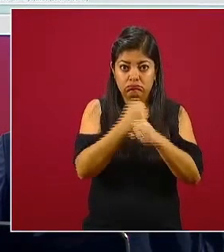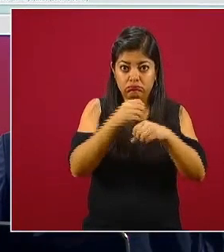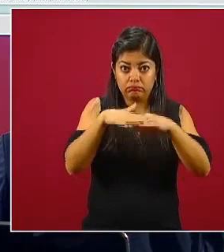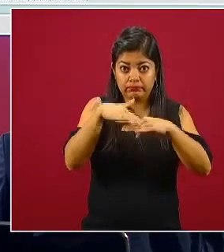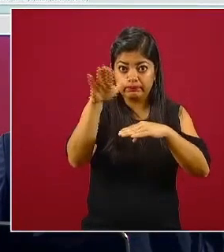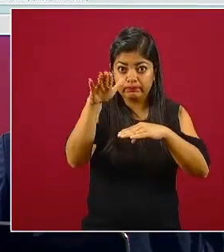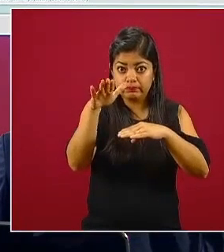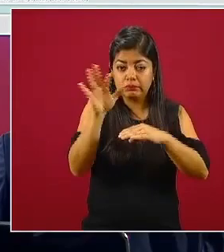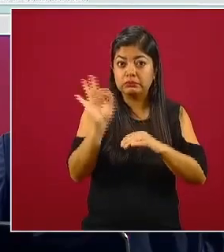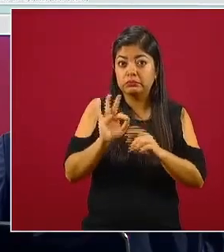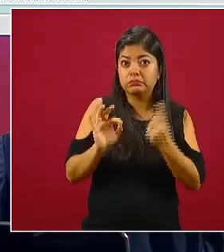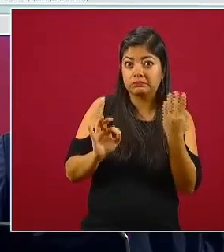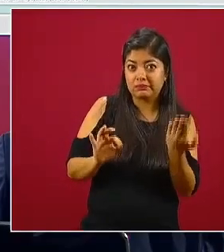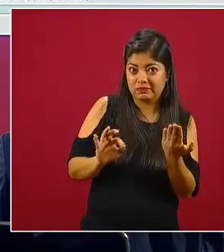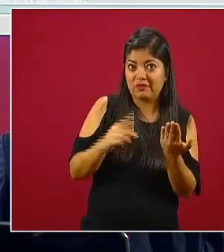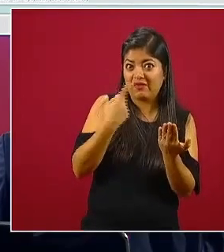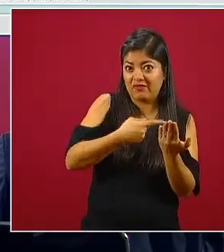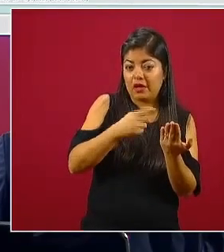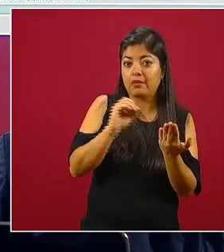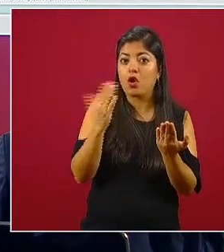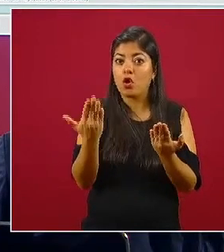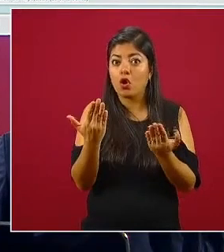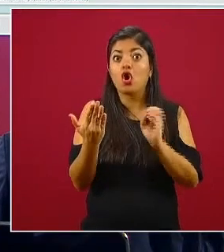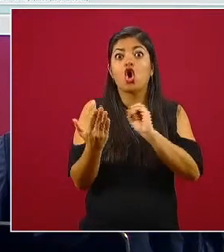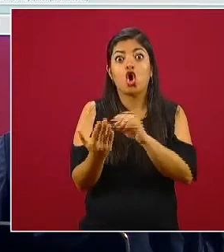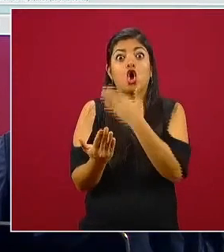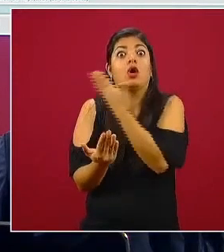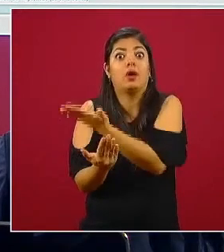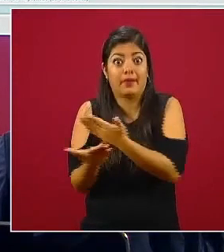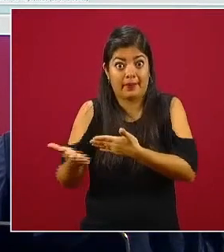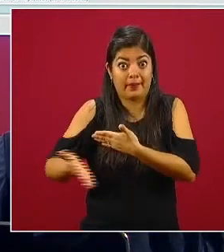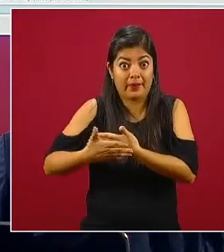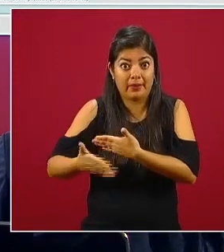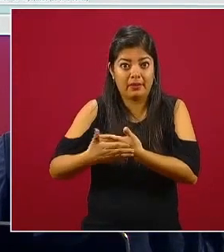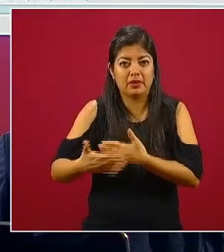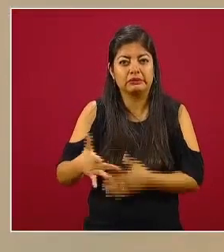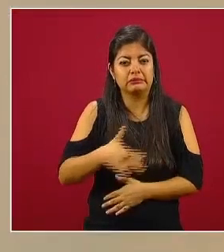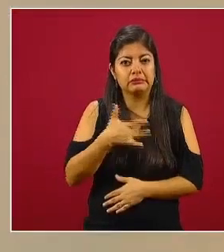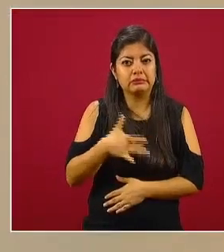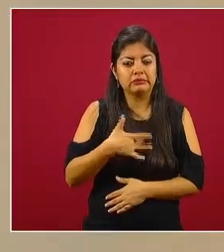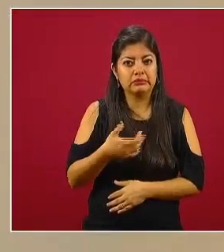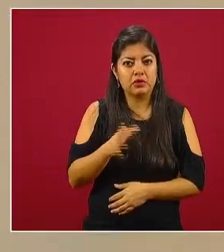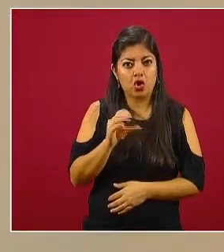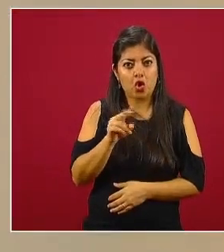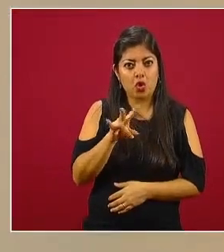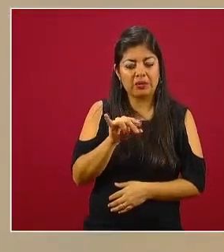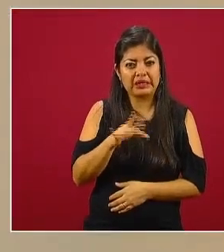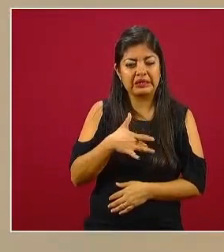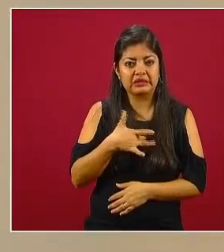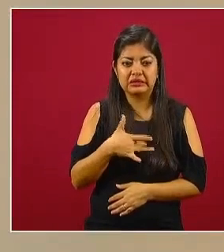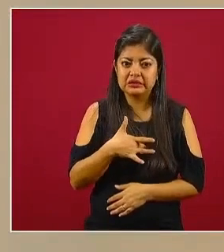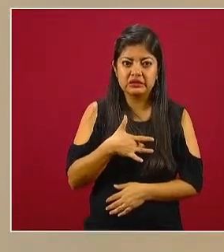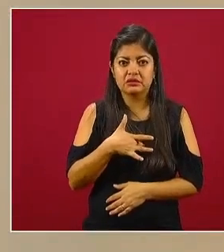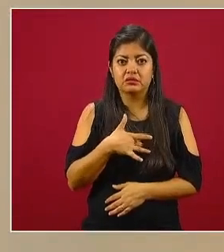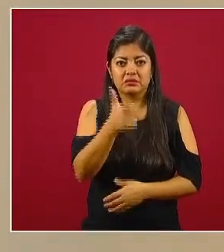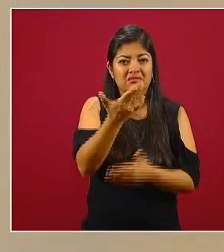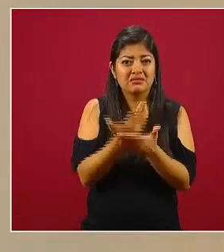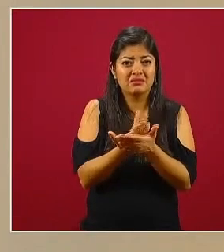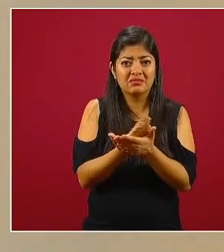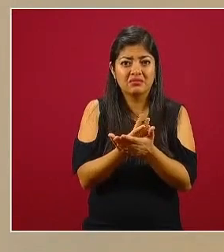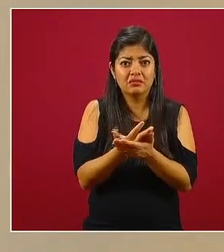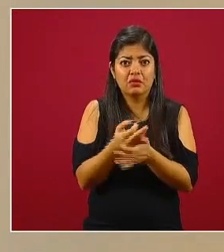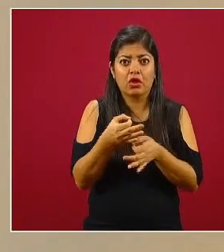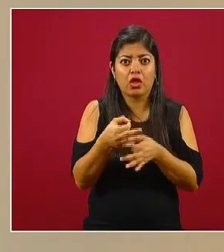estas dos condiciones, o es una mujer embarazada y presenta síntomas de COVID, no se espere, por favor, no